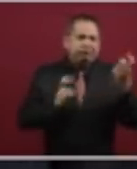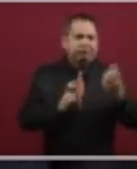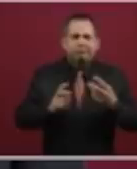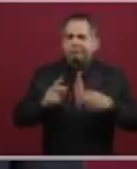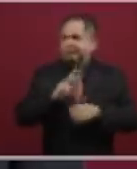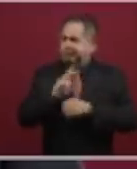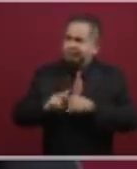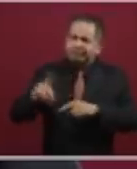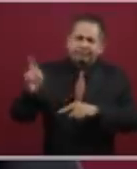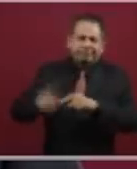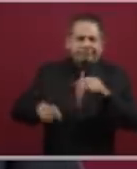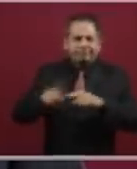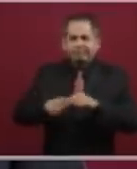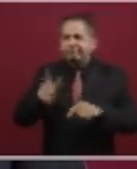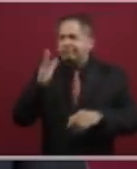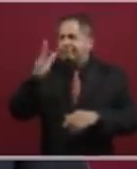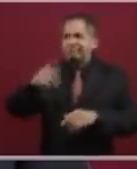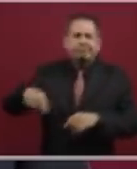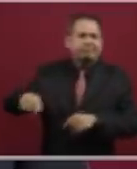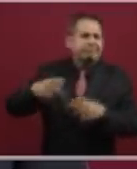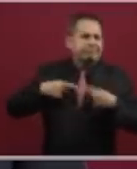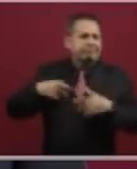país, empobreciendo al pueblo.